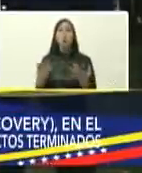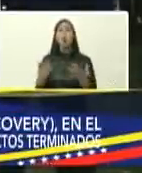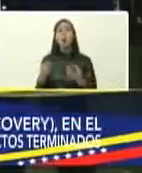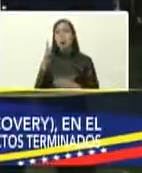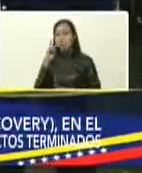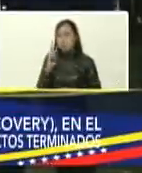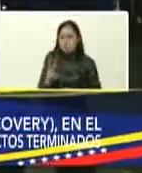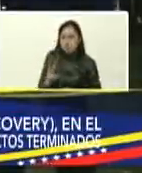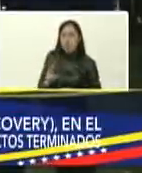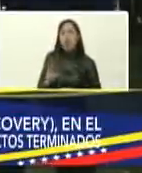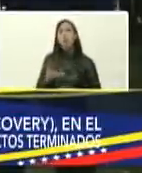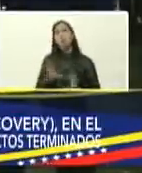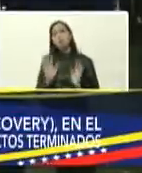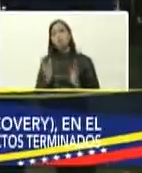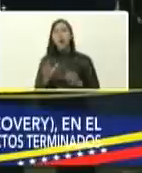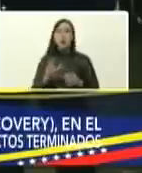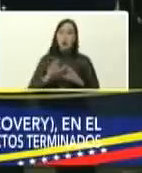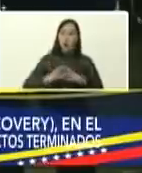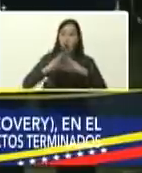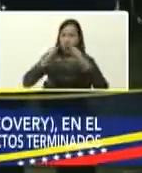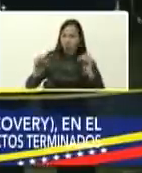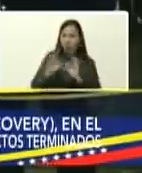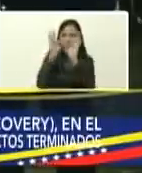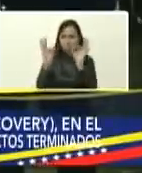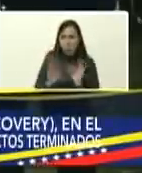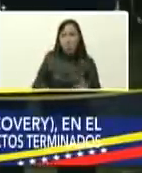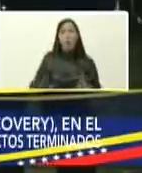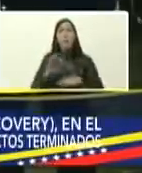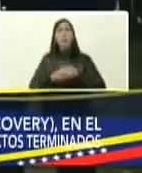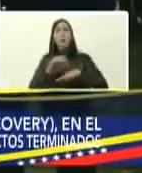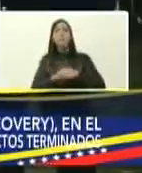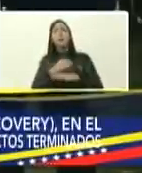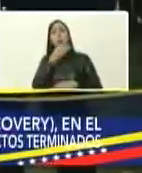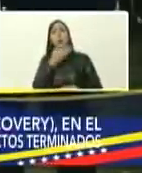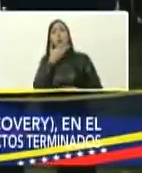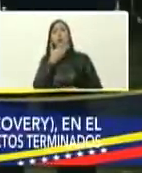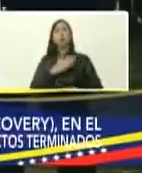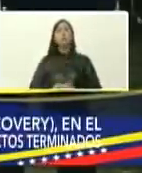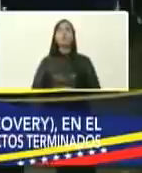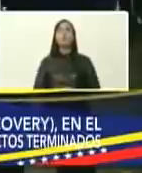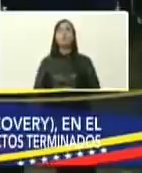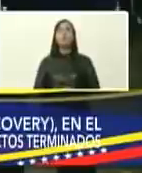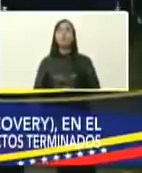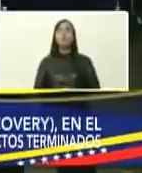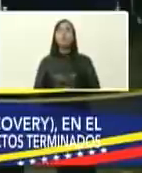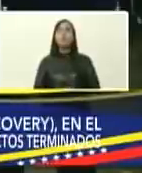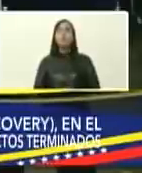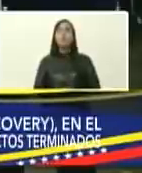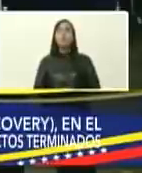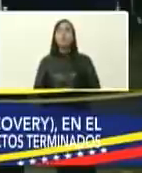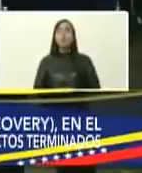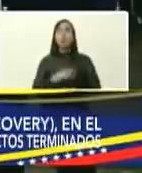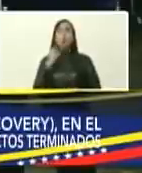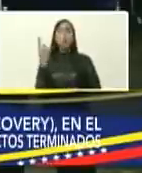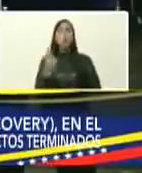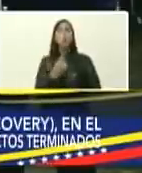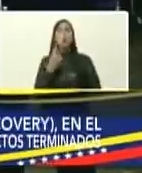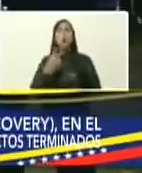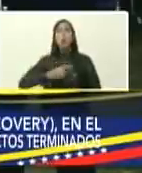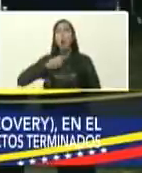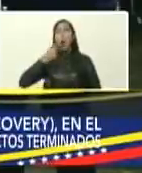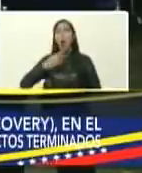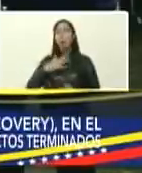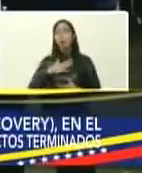a las generaciones más jóvenes, que detestaban tener zapatos. Zapatos solo de un solo color y calzado